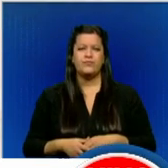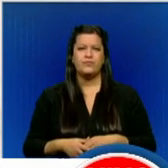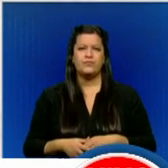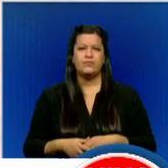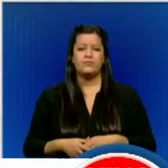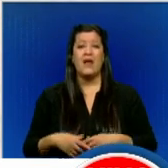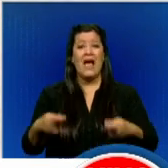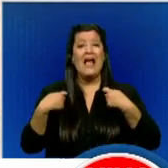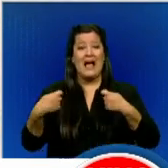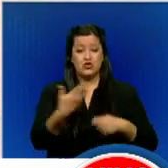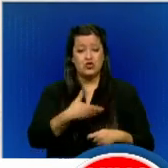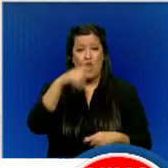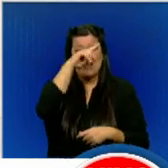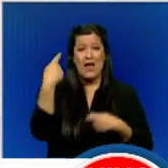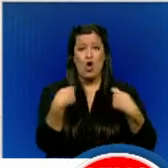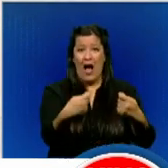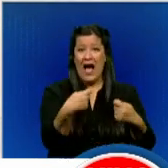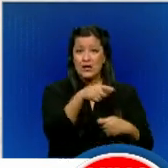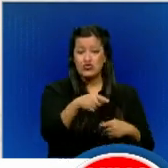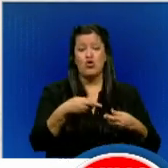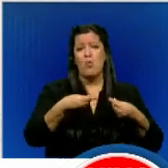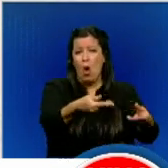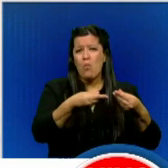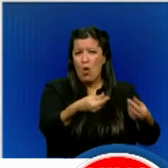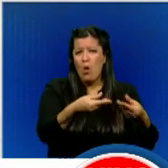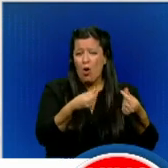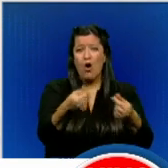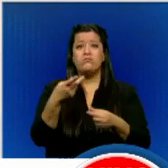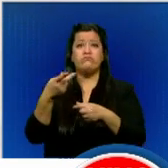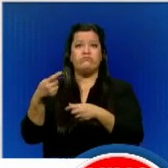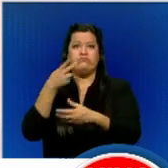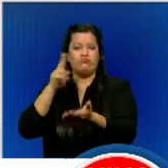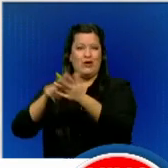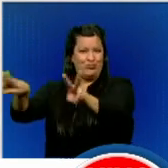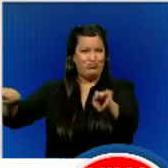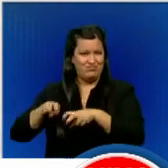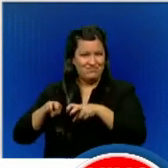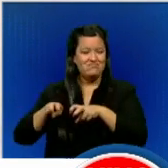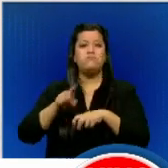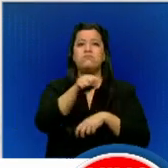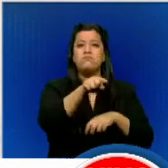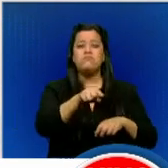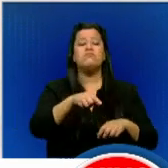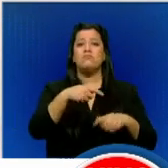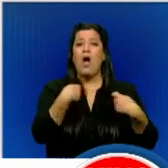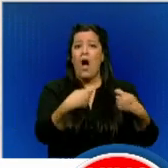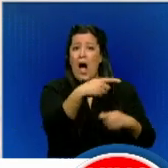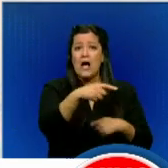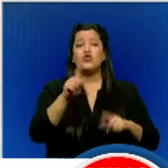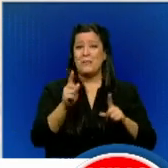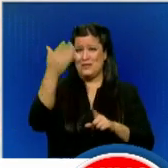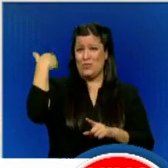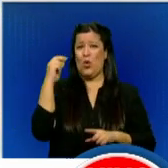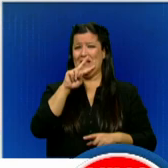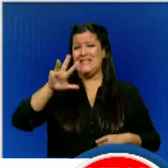el gasto del estado que es la contracara de los impuestos ha crecido también del 25 por ciento en esos años